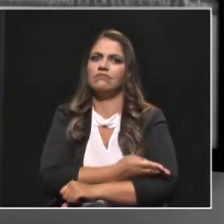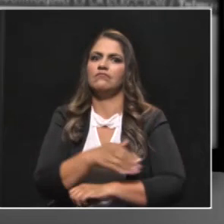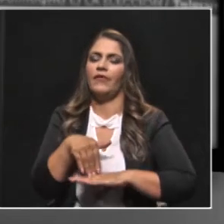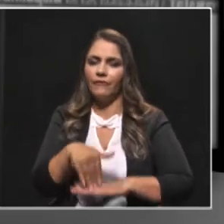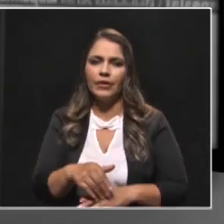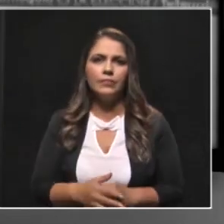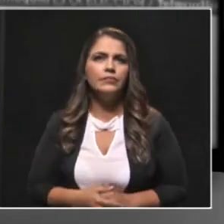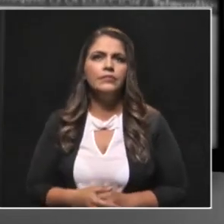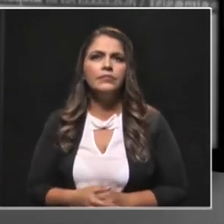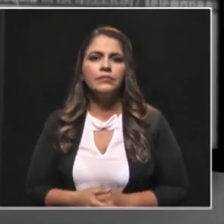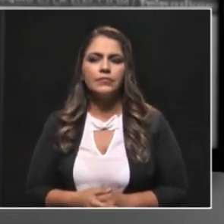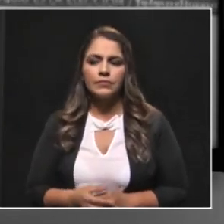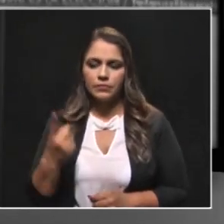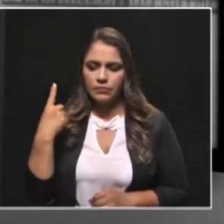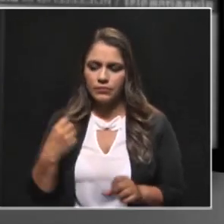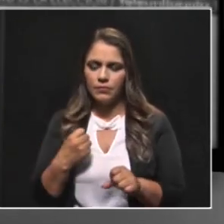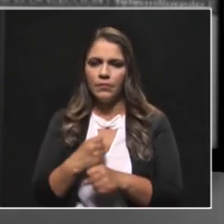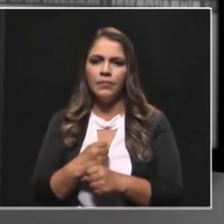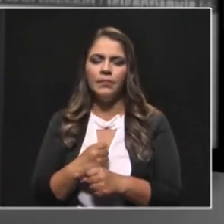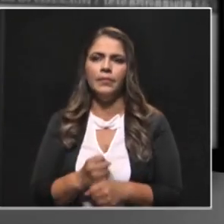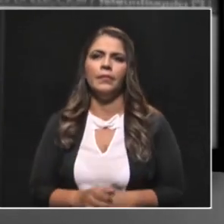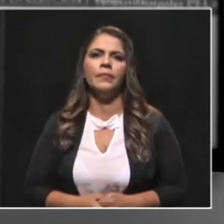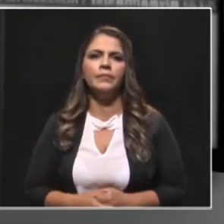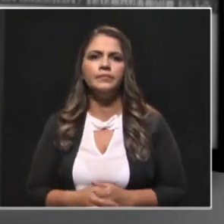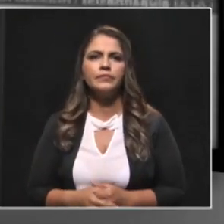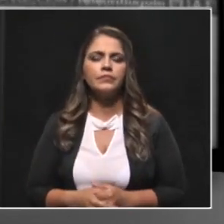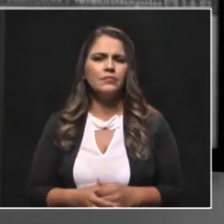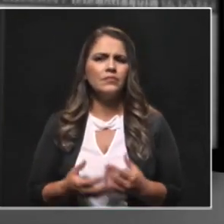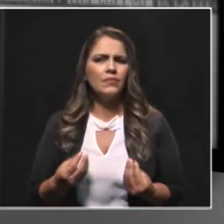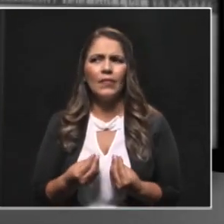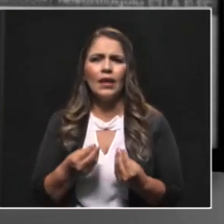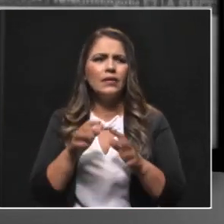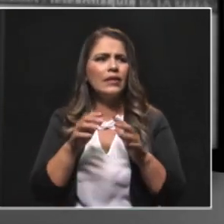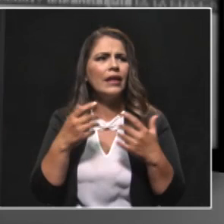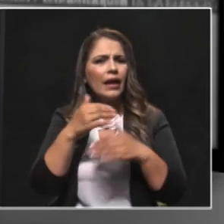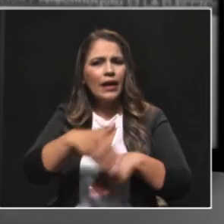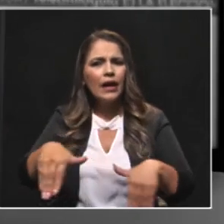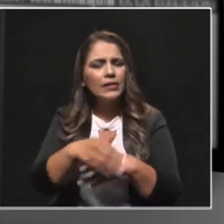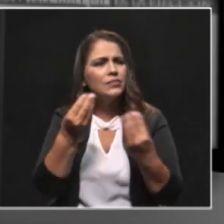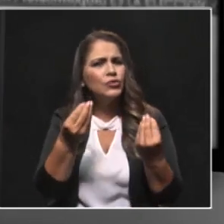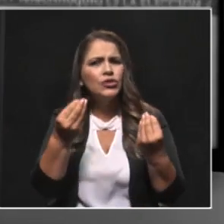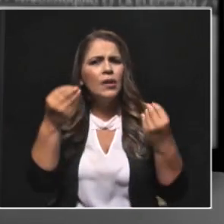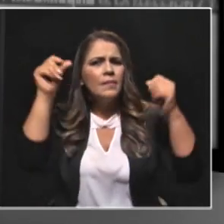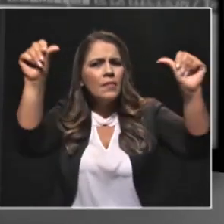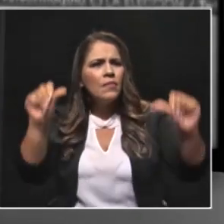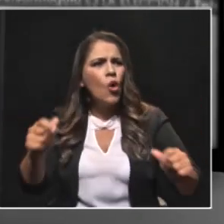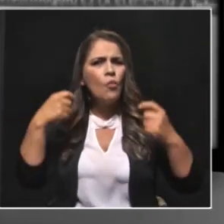que firmó desde octubre del año pasado, pero otro que la gente ve en la calle es una cantidad de publicidad y un tema de